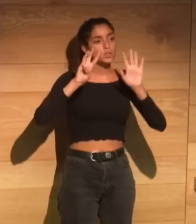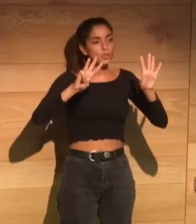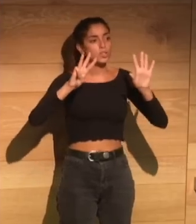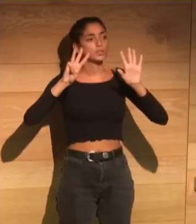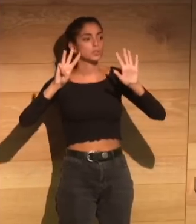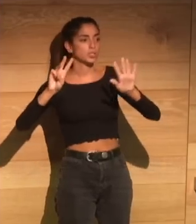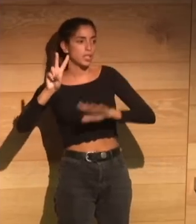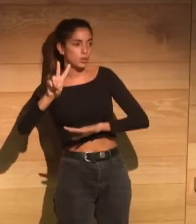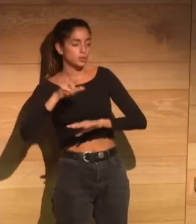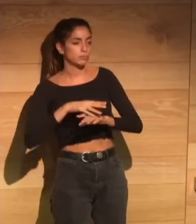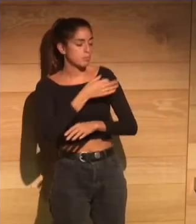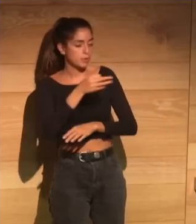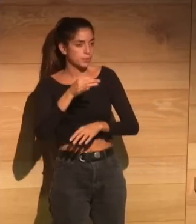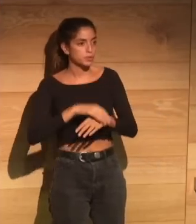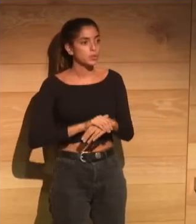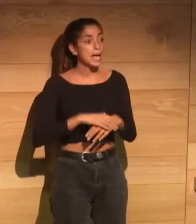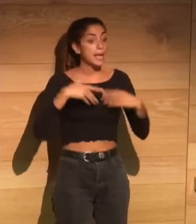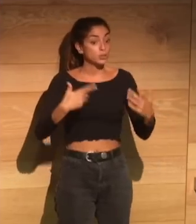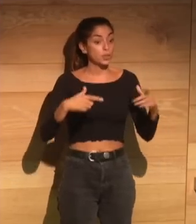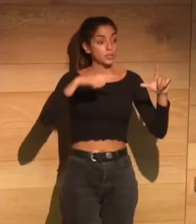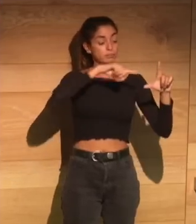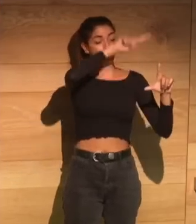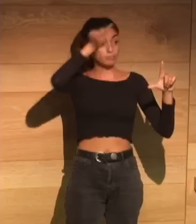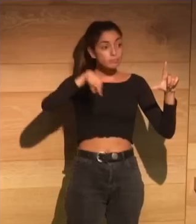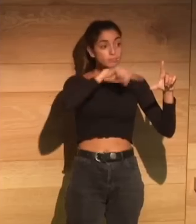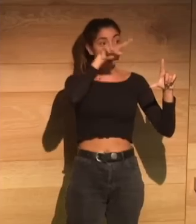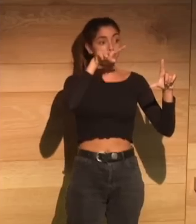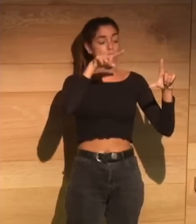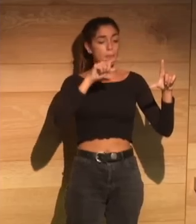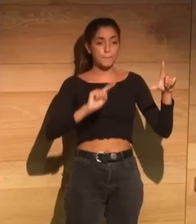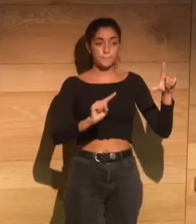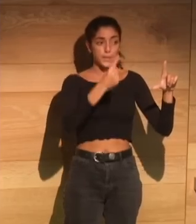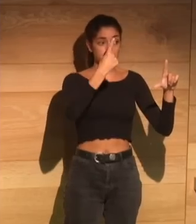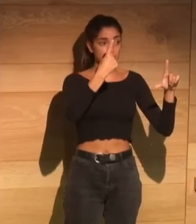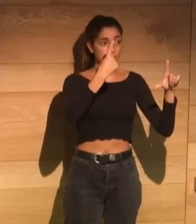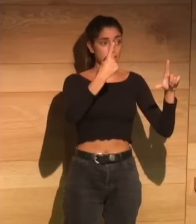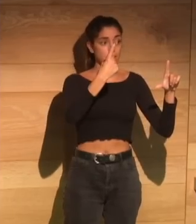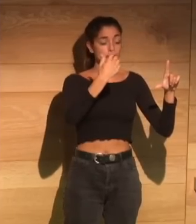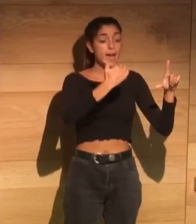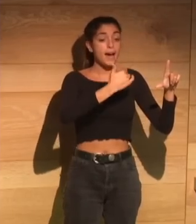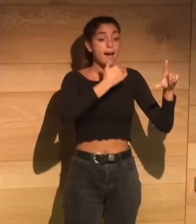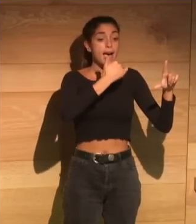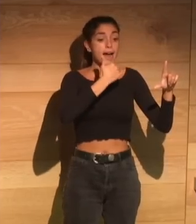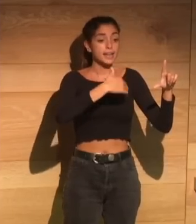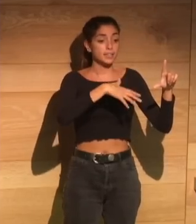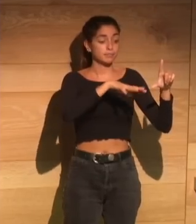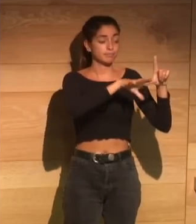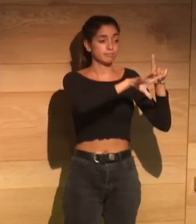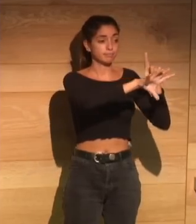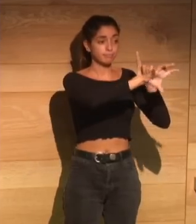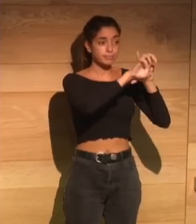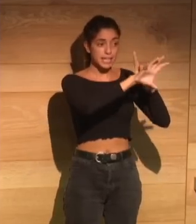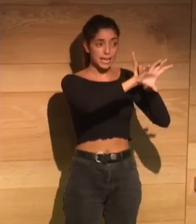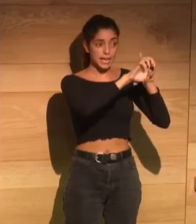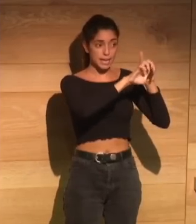perfecto. Y entonces lo que ocurre es que por primera vez alguien graba un